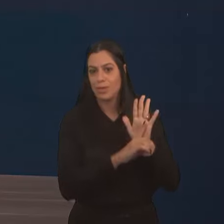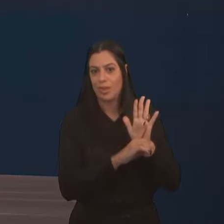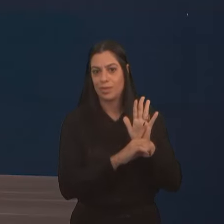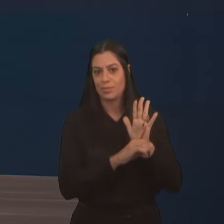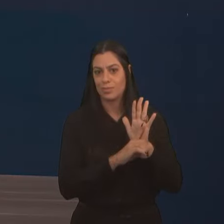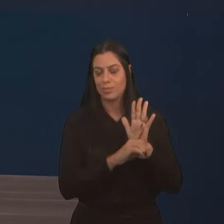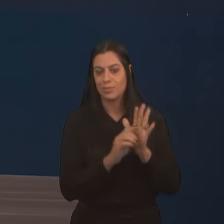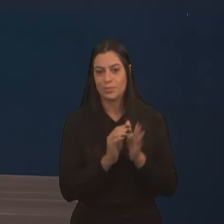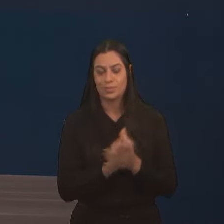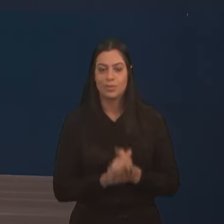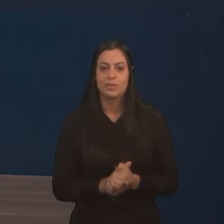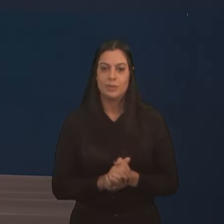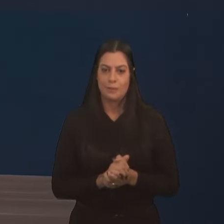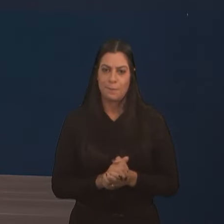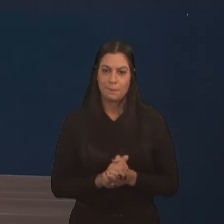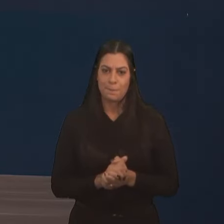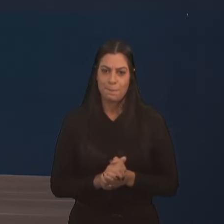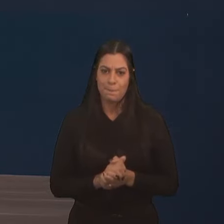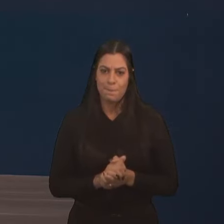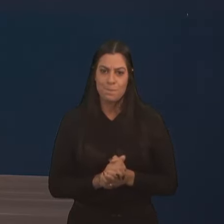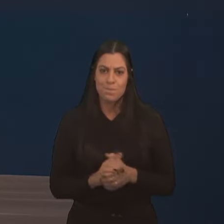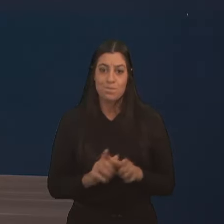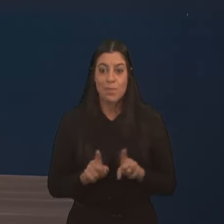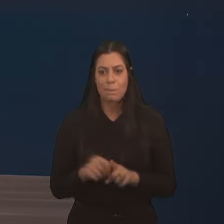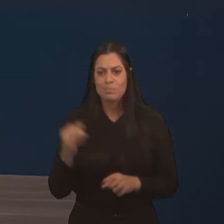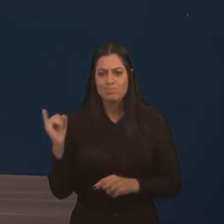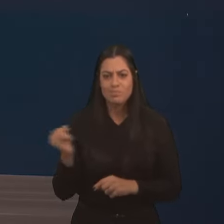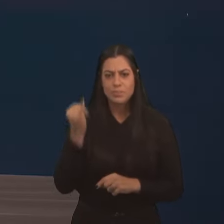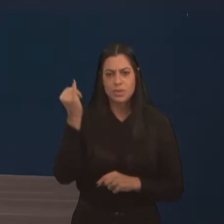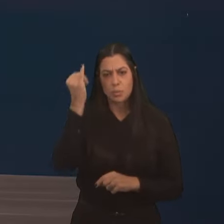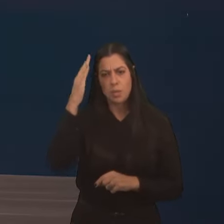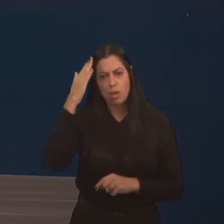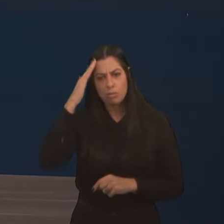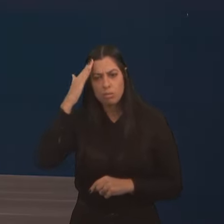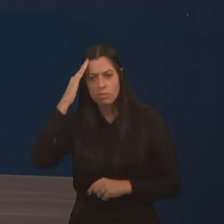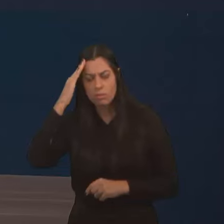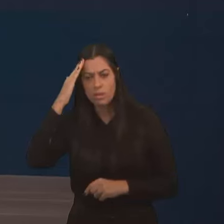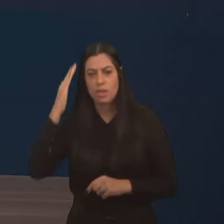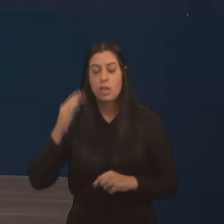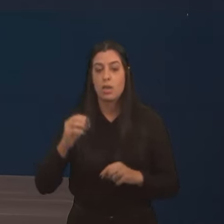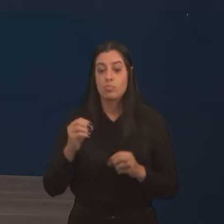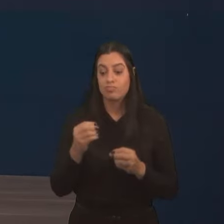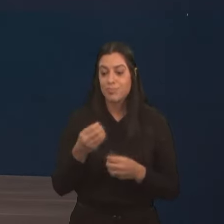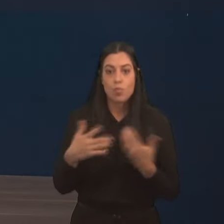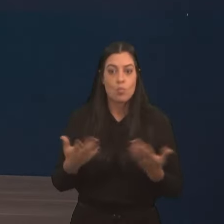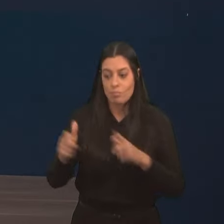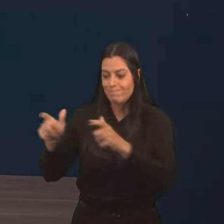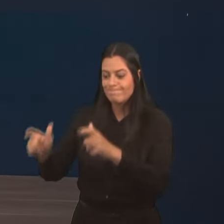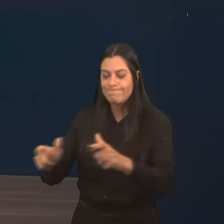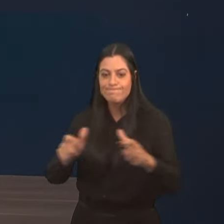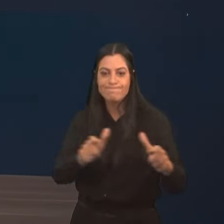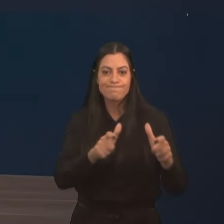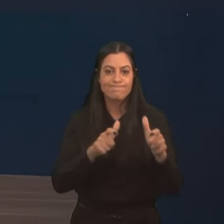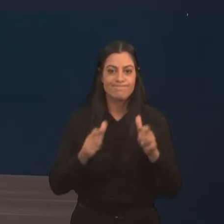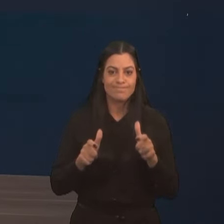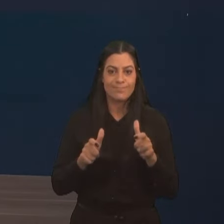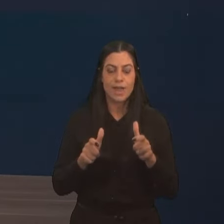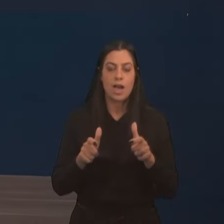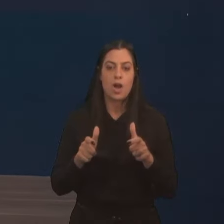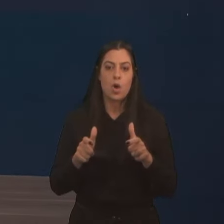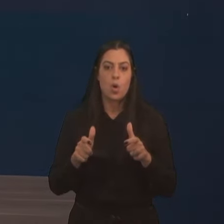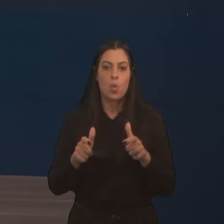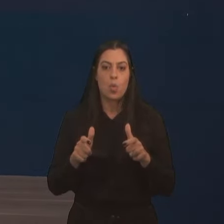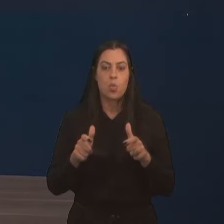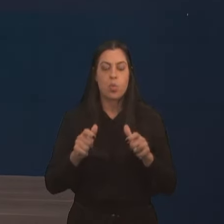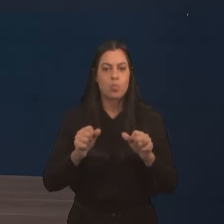derechos fundamentales. Y principalmente comprendiendo en qué ambiente